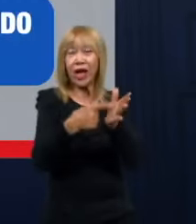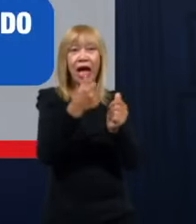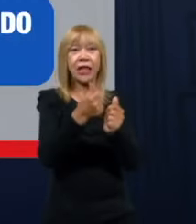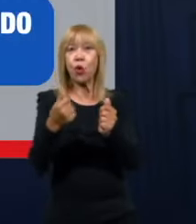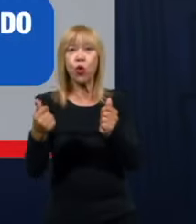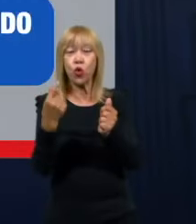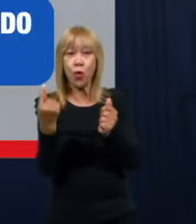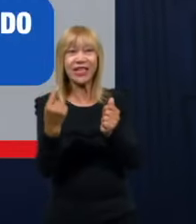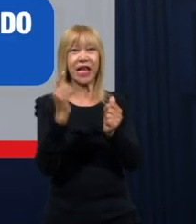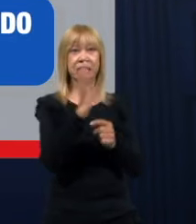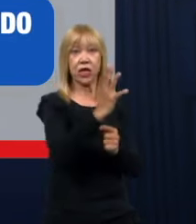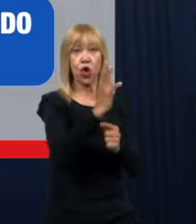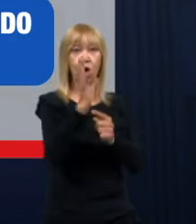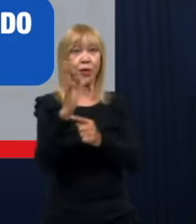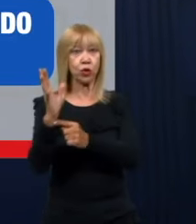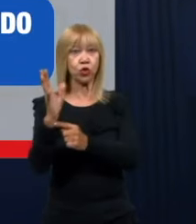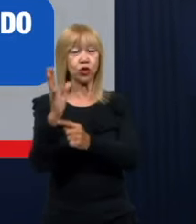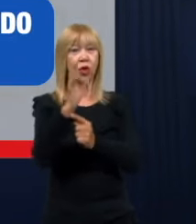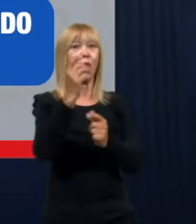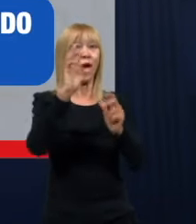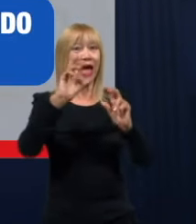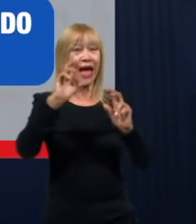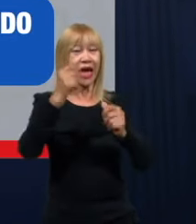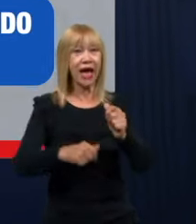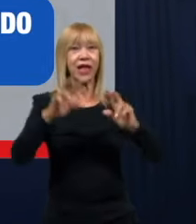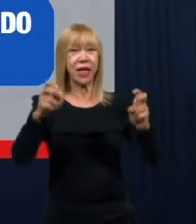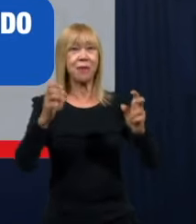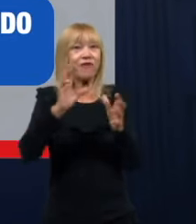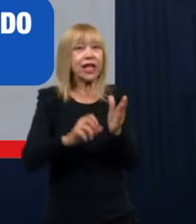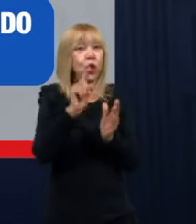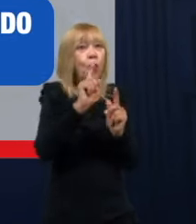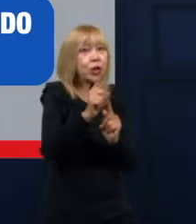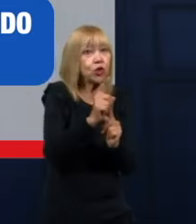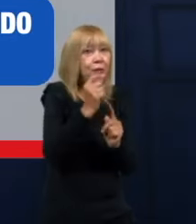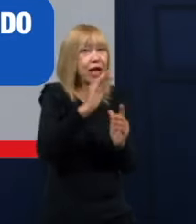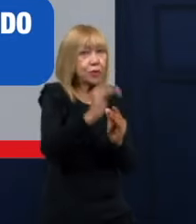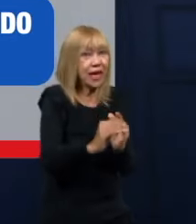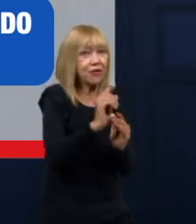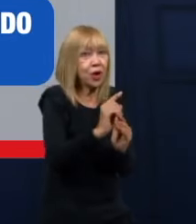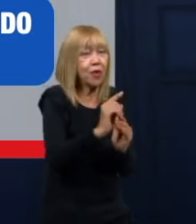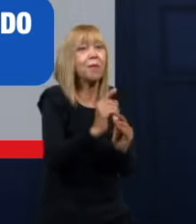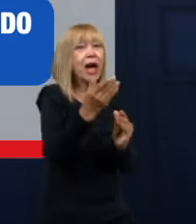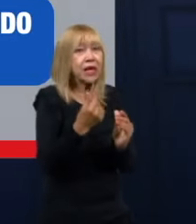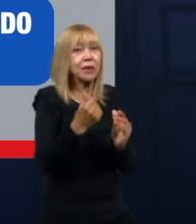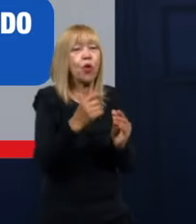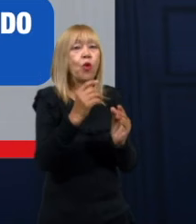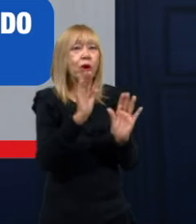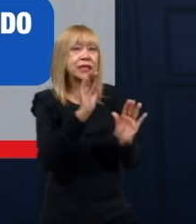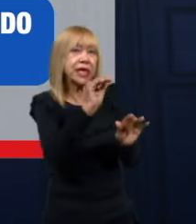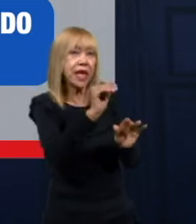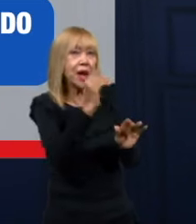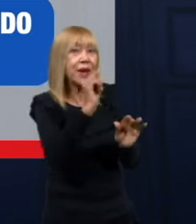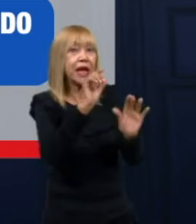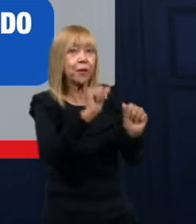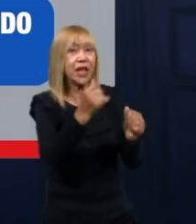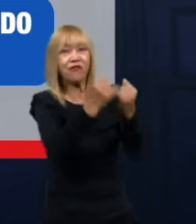candidato tendrá 5 minutos por cada tema y faltando 1 minuto para concluir el mismo, van a recibir una señal para que